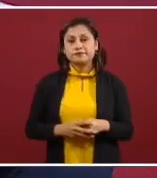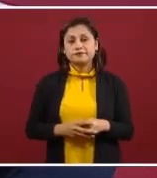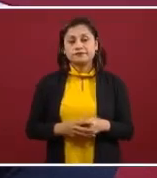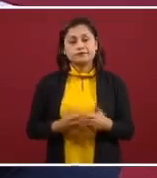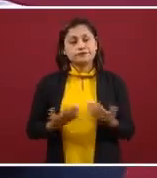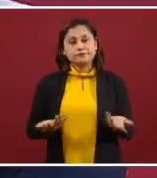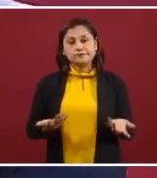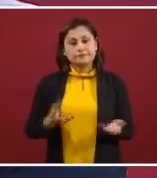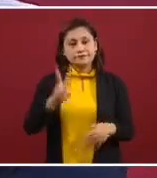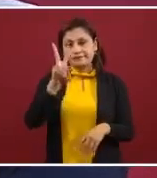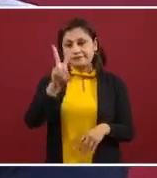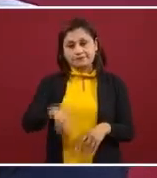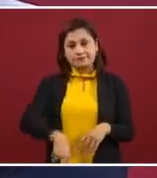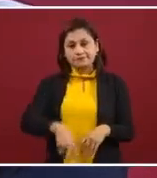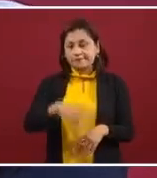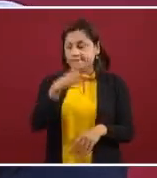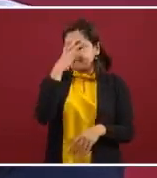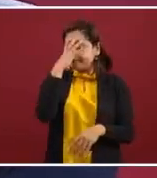reprobable,